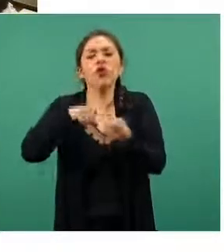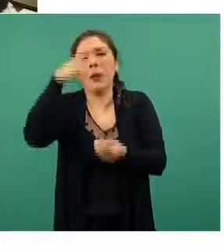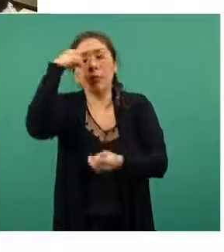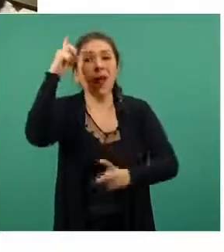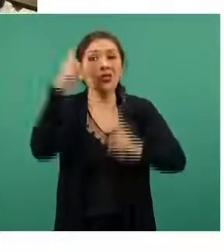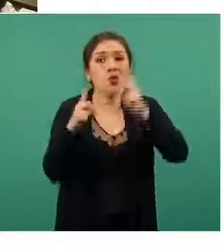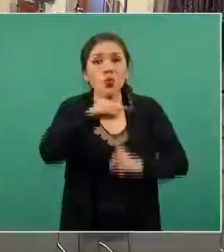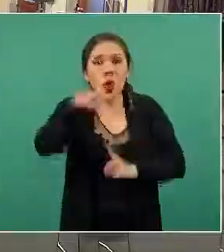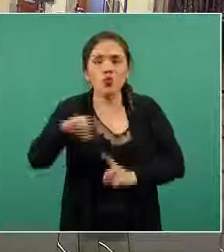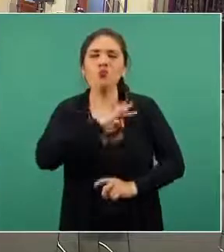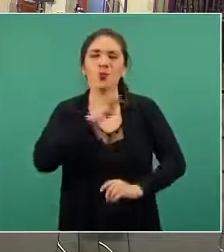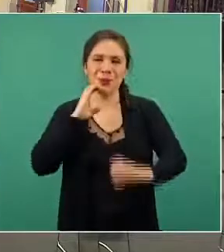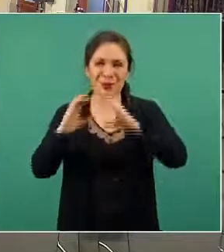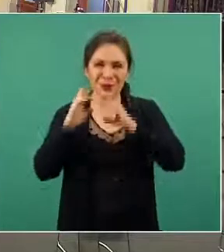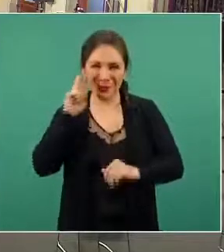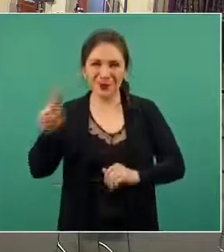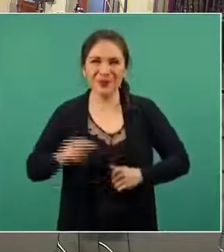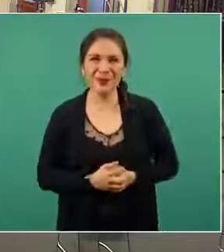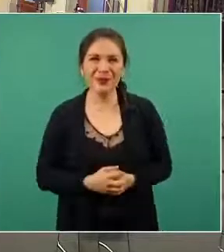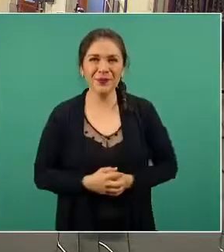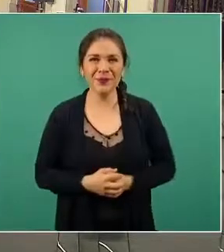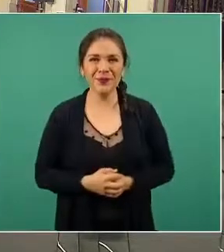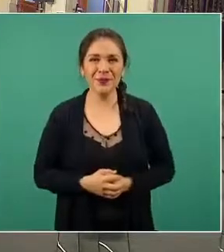tener. La siguiente, por favor.